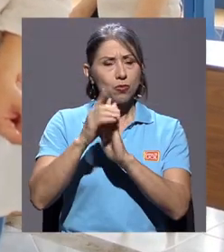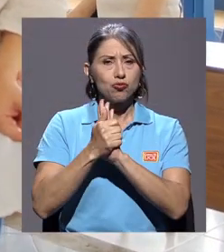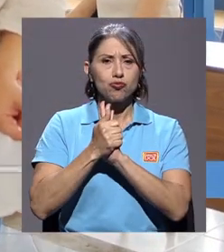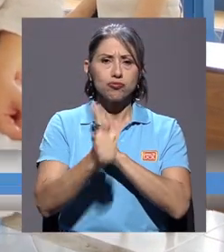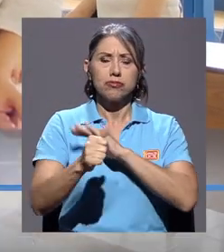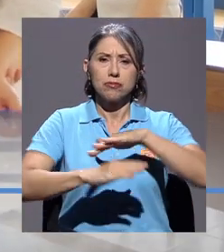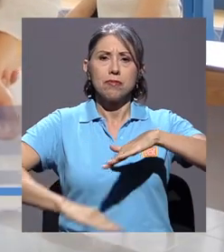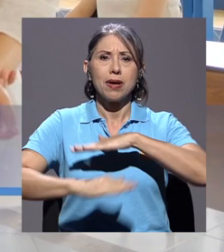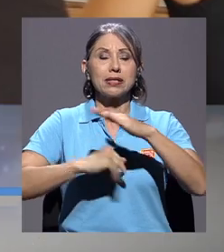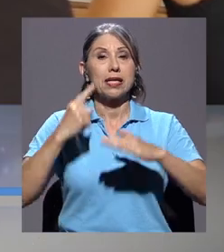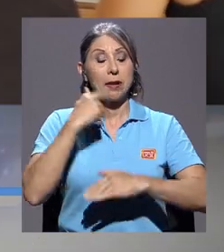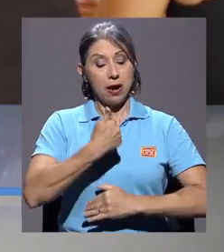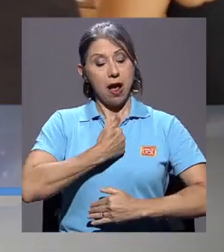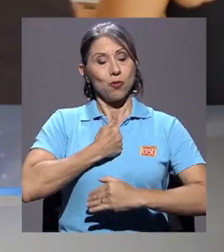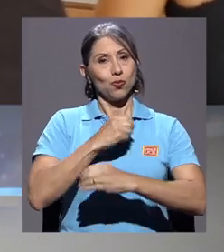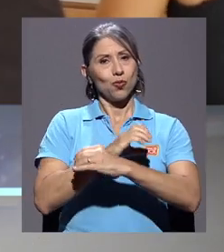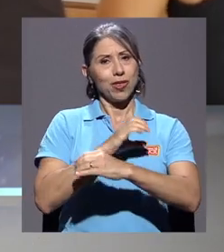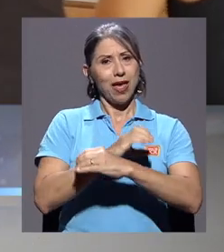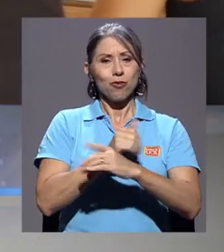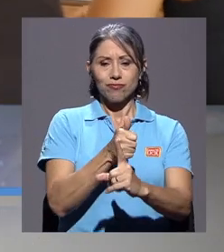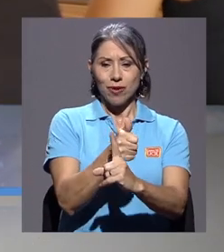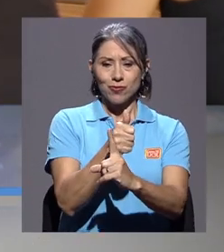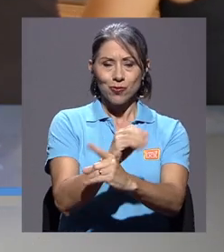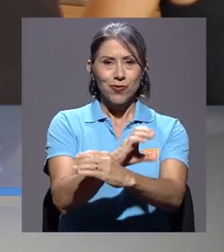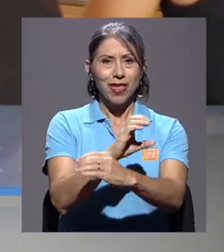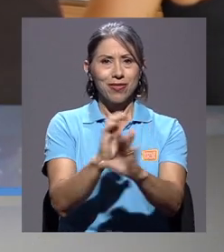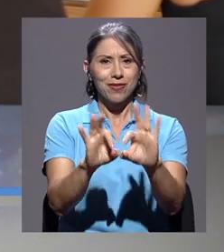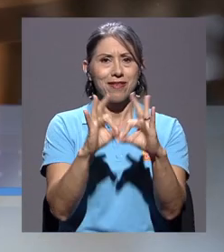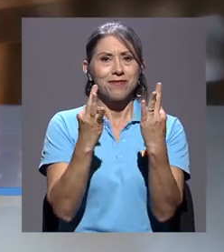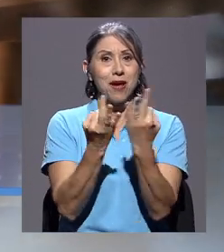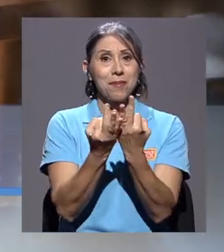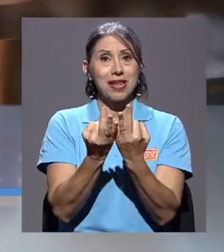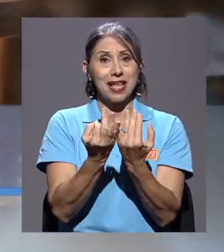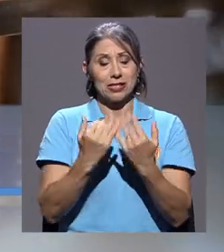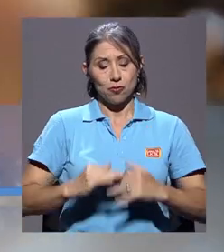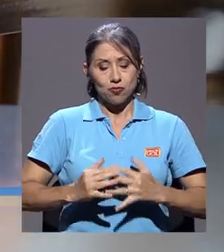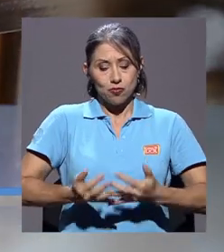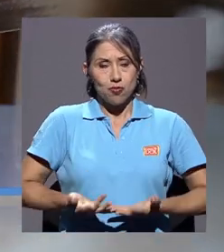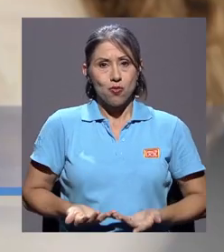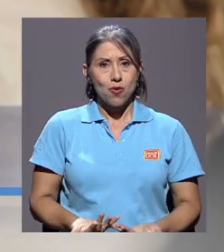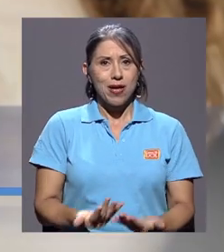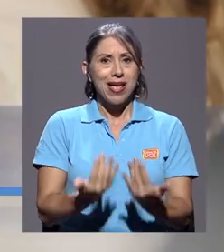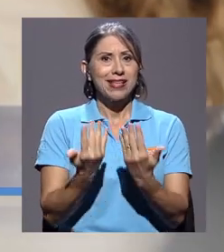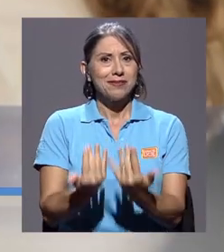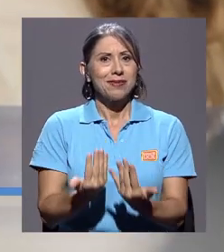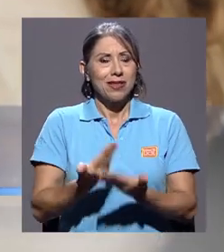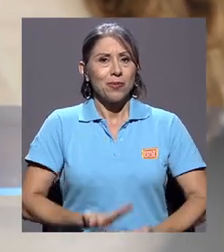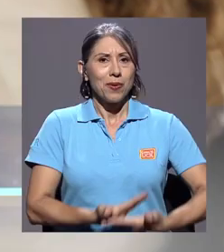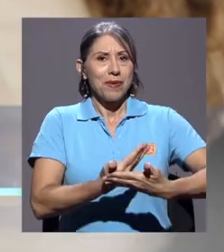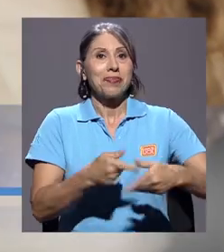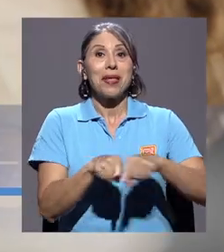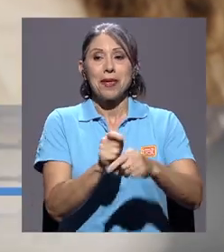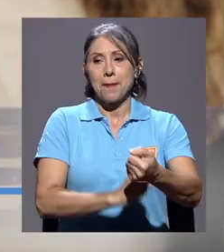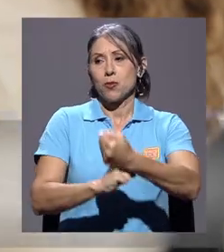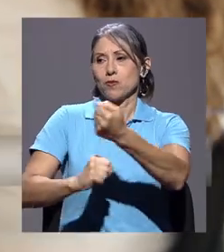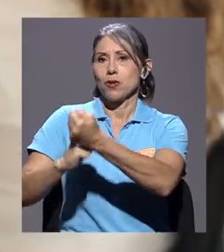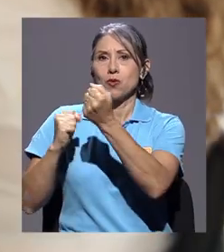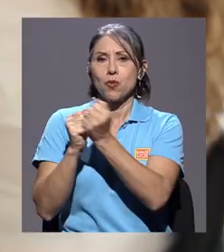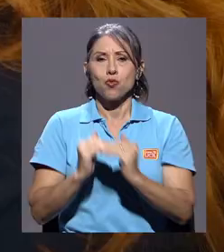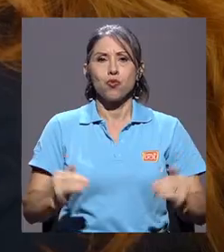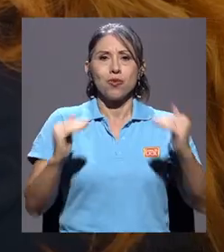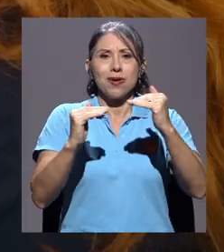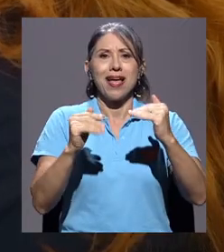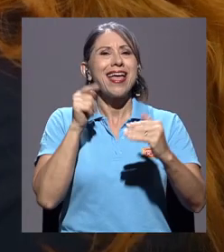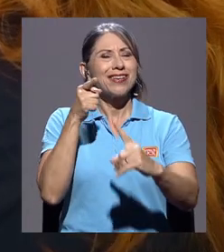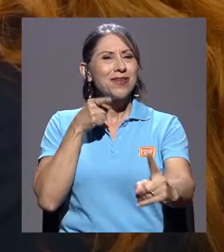desarrollar destrezas básicas para el autocuidado de las familias gestantes y fomentar una red de apoyo entre pares. Este es el objetivo de la